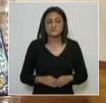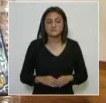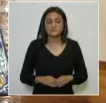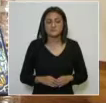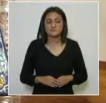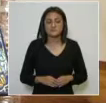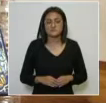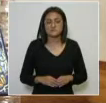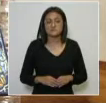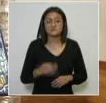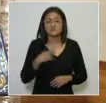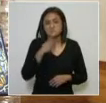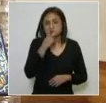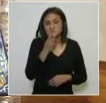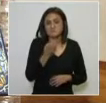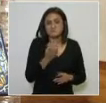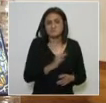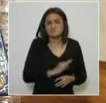¿Qué les puedo decir más?